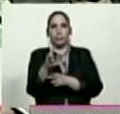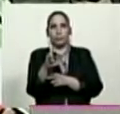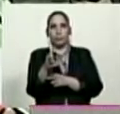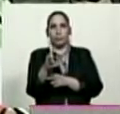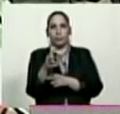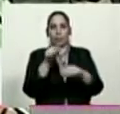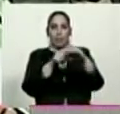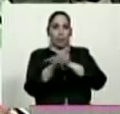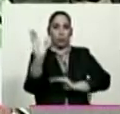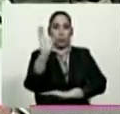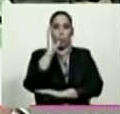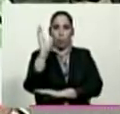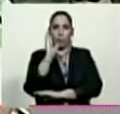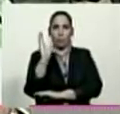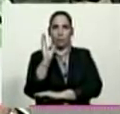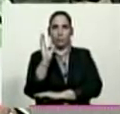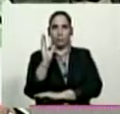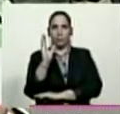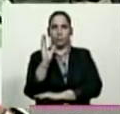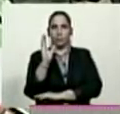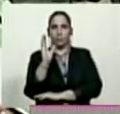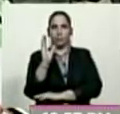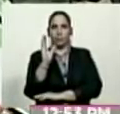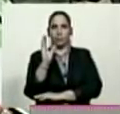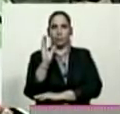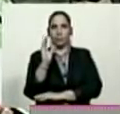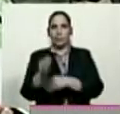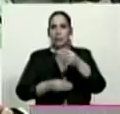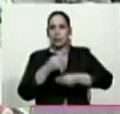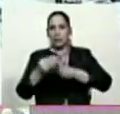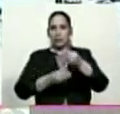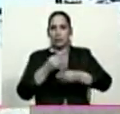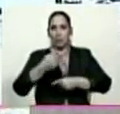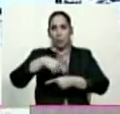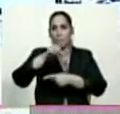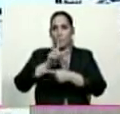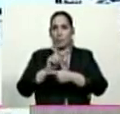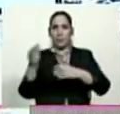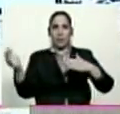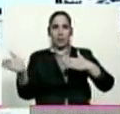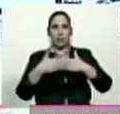dentro de Colombia e hicimos un primer cierre.